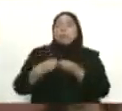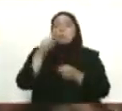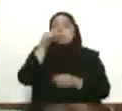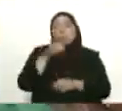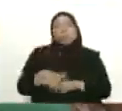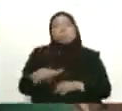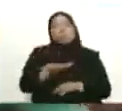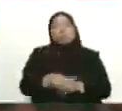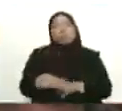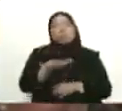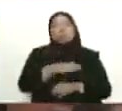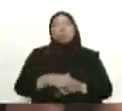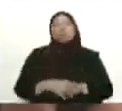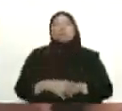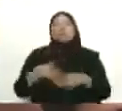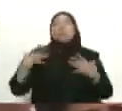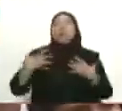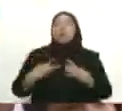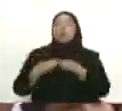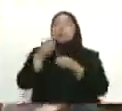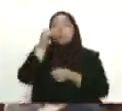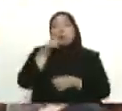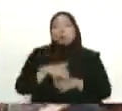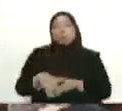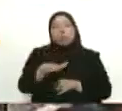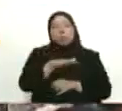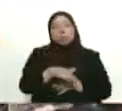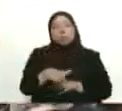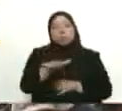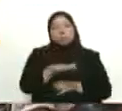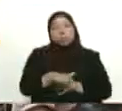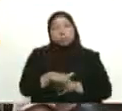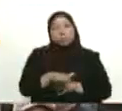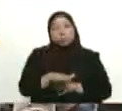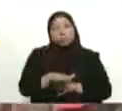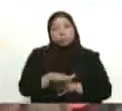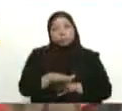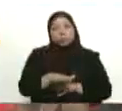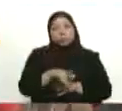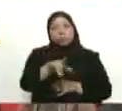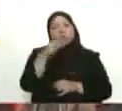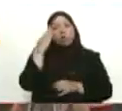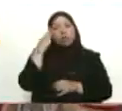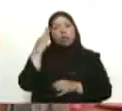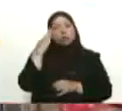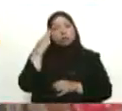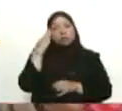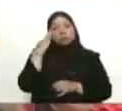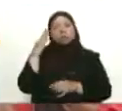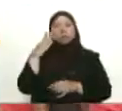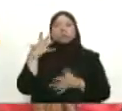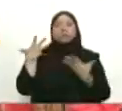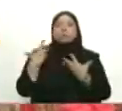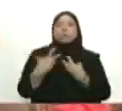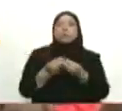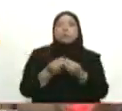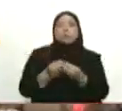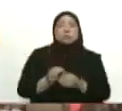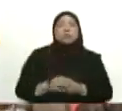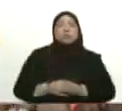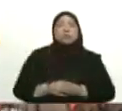pueblo junto al pueblo Y ustedes saben compañeros compañeras